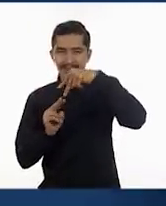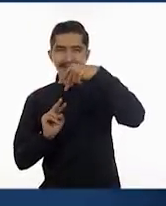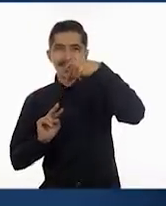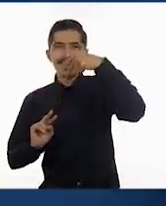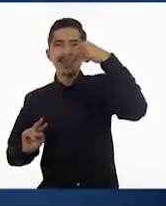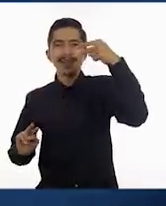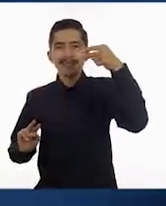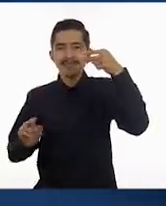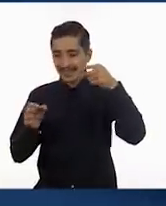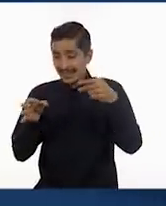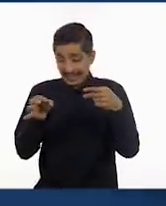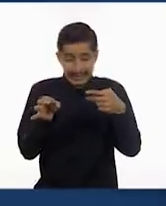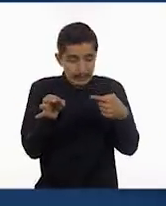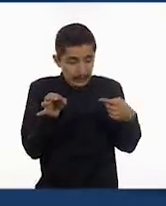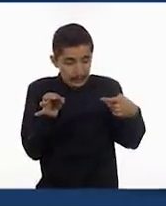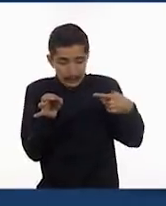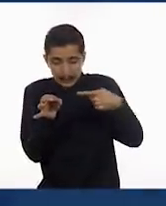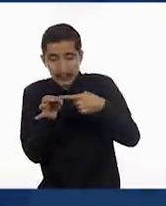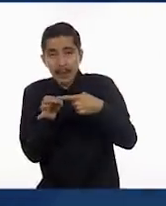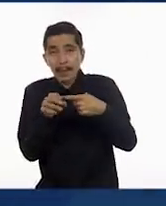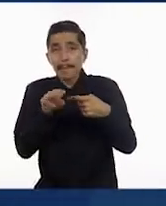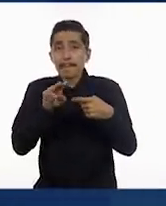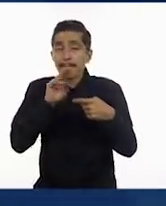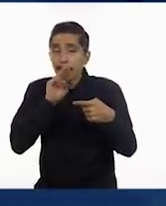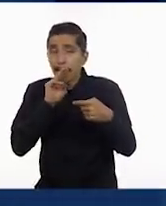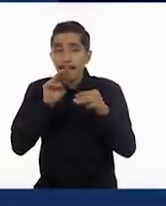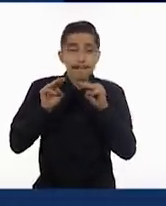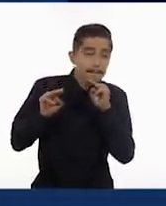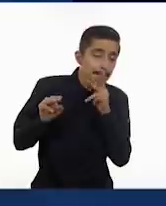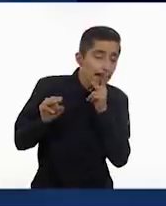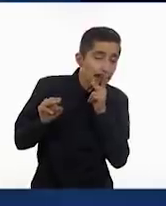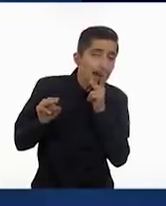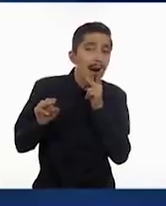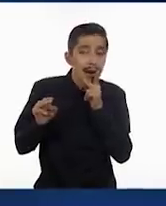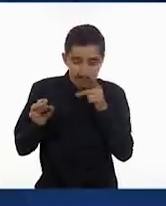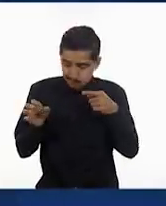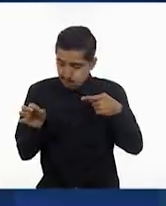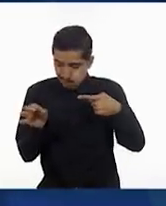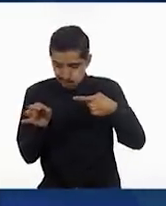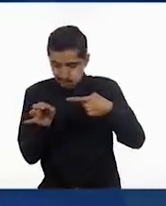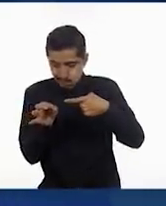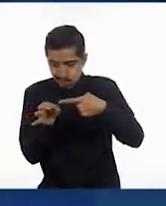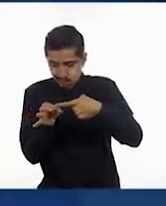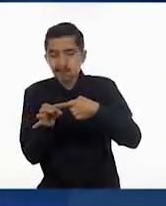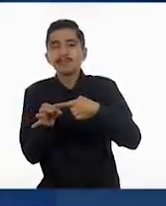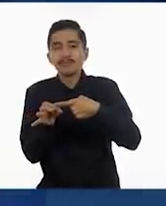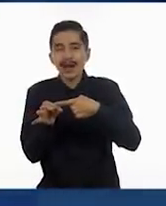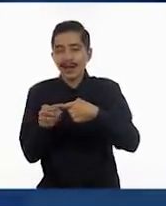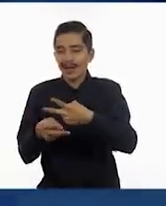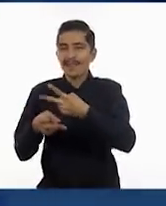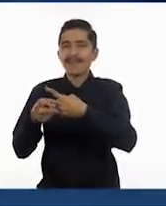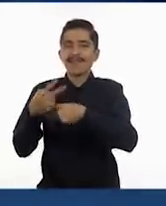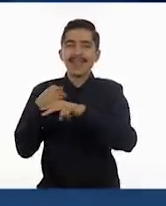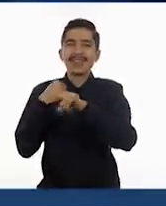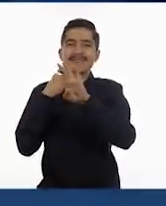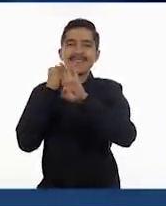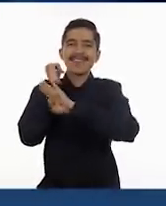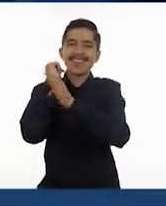del espermatozoide, o sea, es decir, de la madre con el padre, para pues formar un nuevo ser humano.